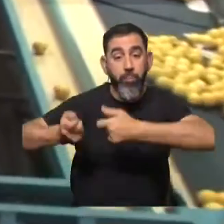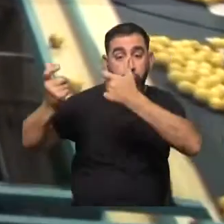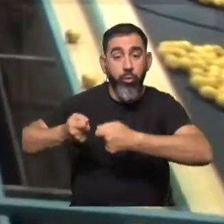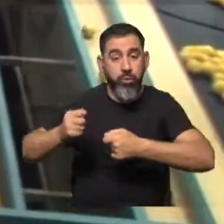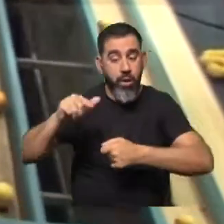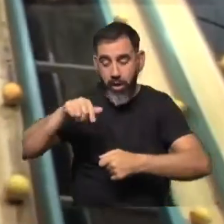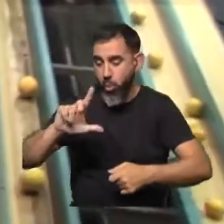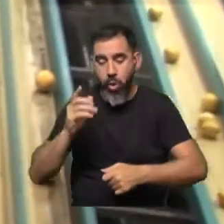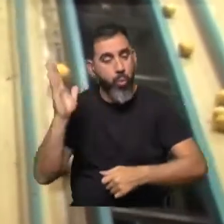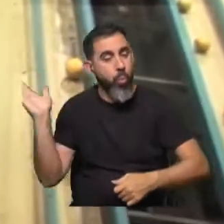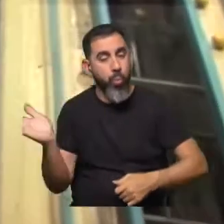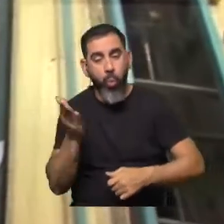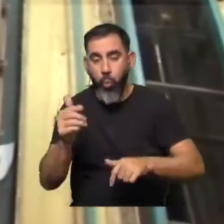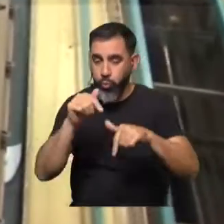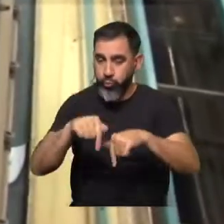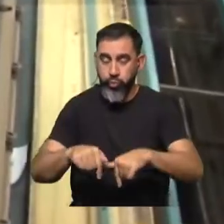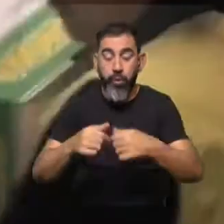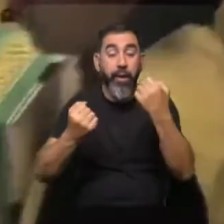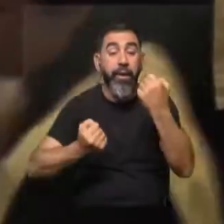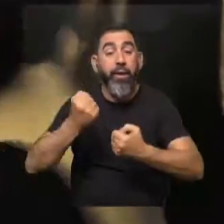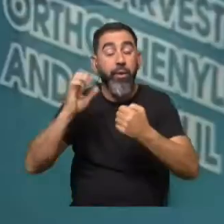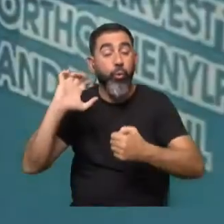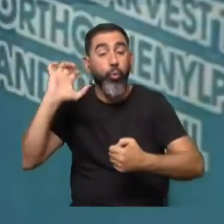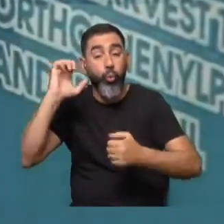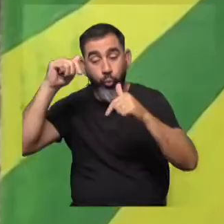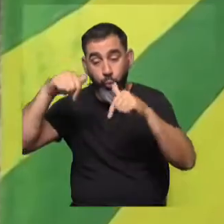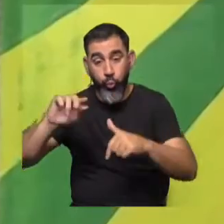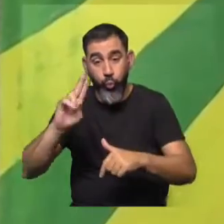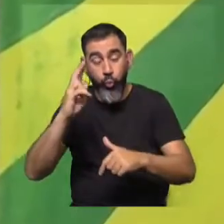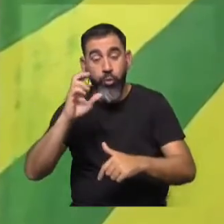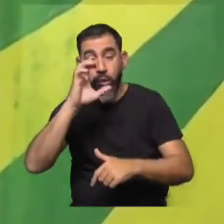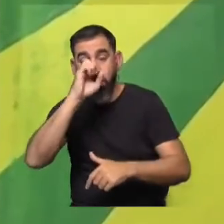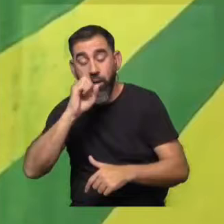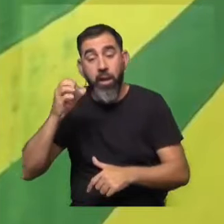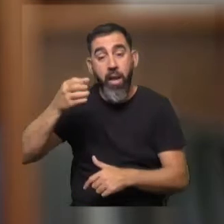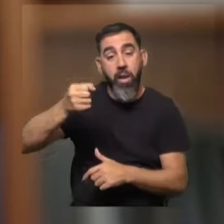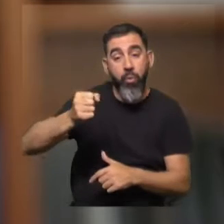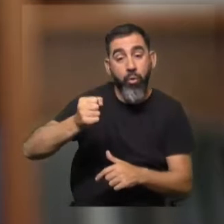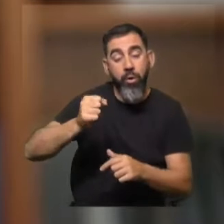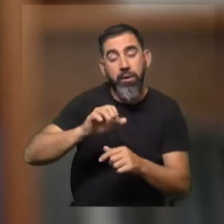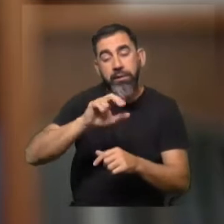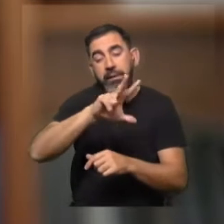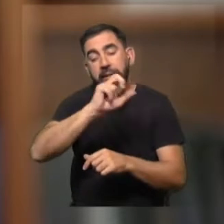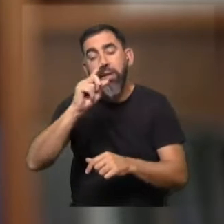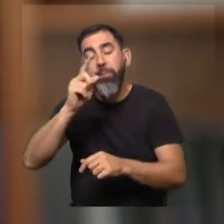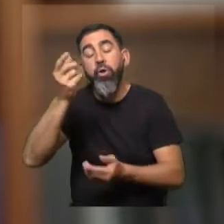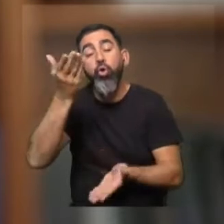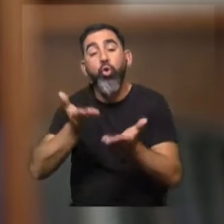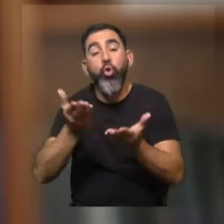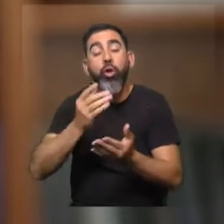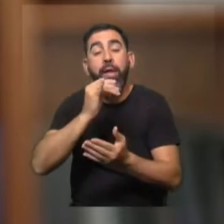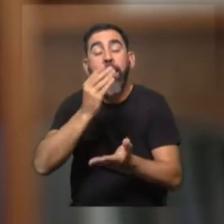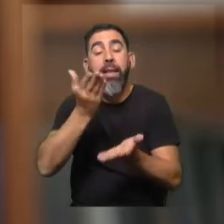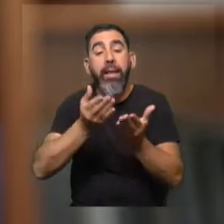hay producción nacional de pectina. La industria citrícola acá en Uruguay aproximadamente procesa unas 300.000 toneladas de